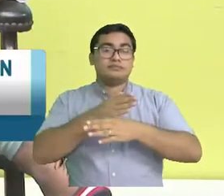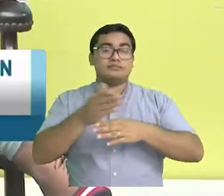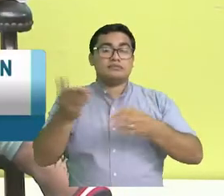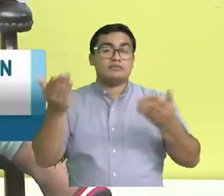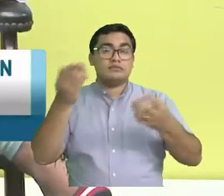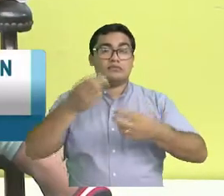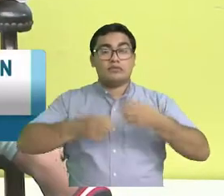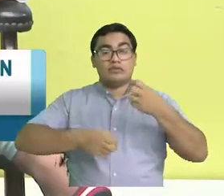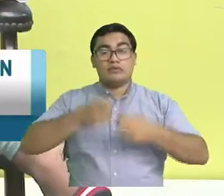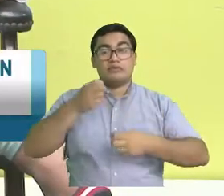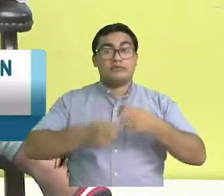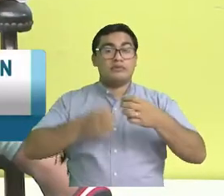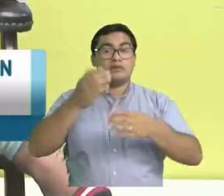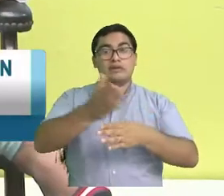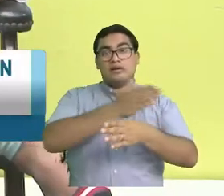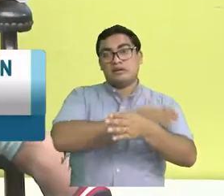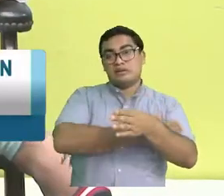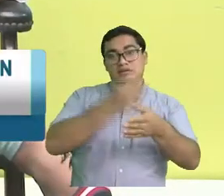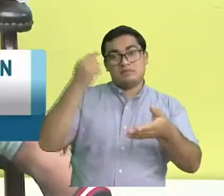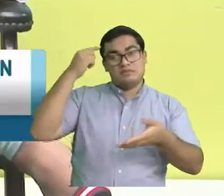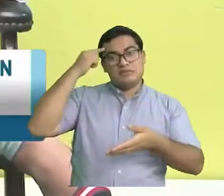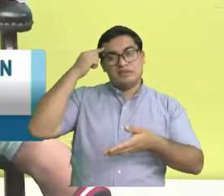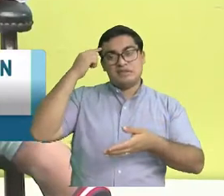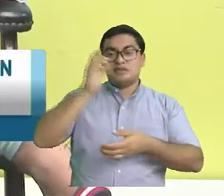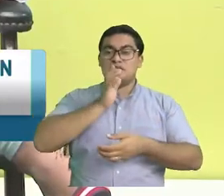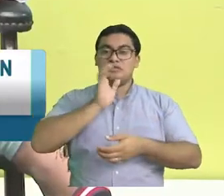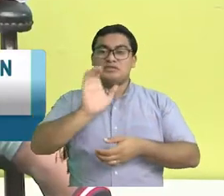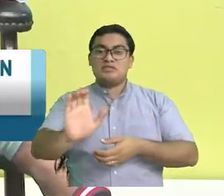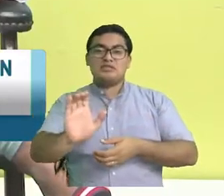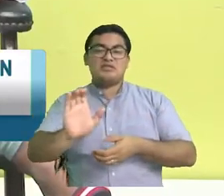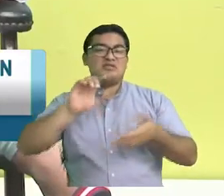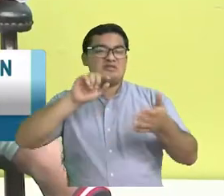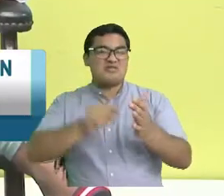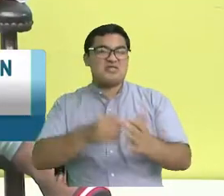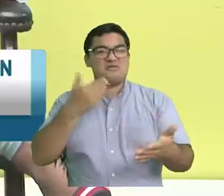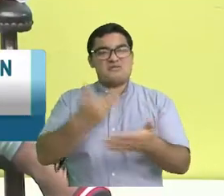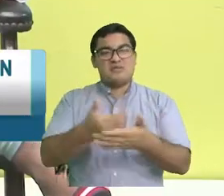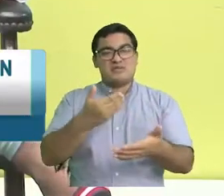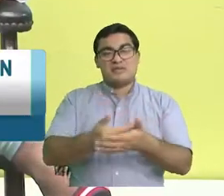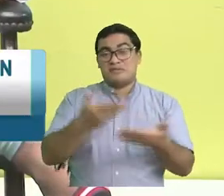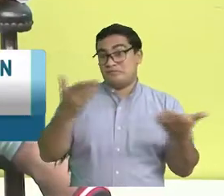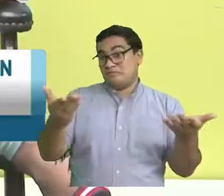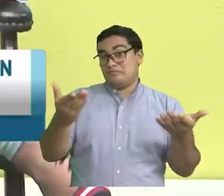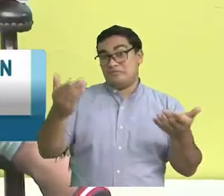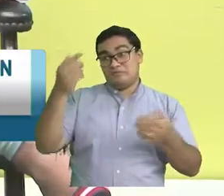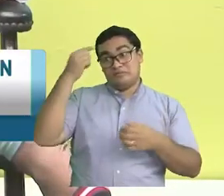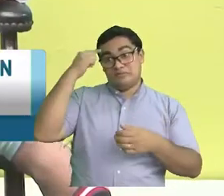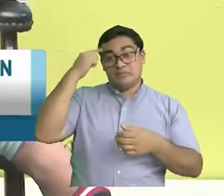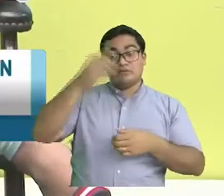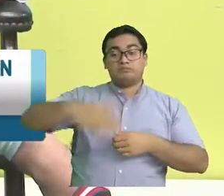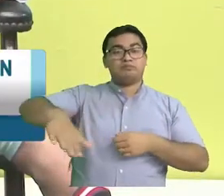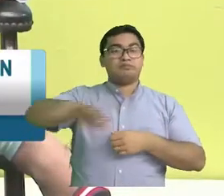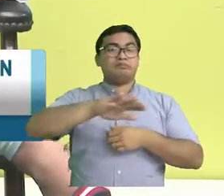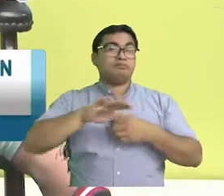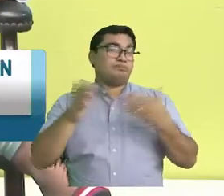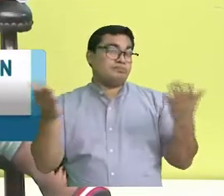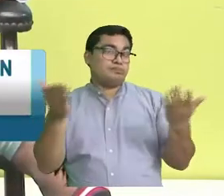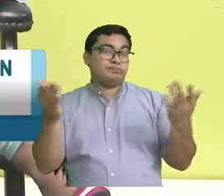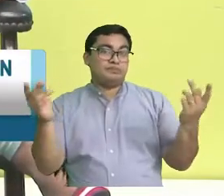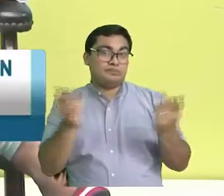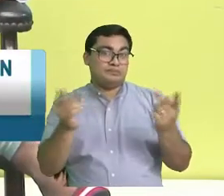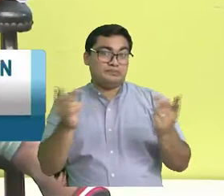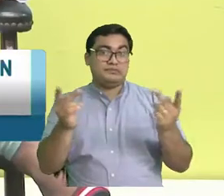eran caracterizados como modismo o como situaciones que se modificaban por el entorno o del ambiente donde vivía el paciente o el niño en este